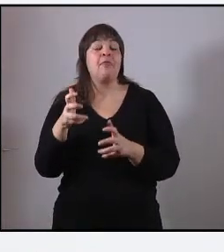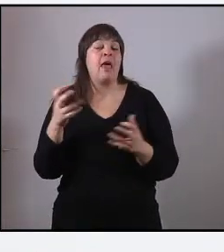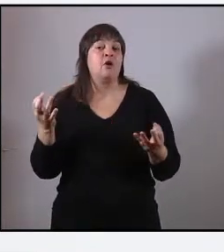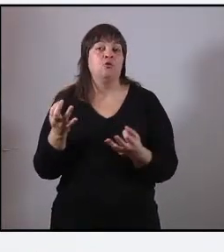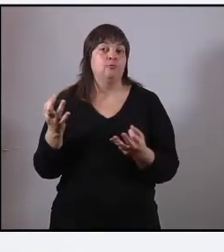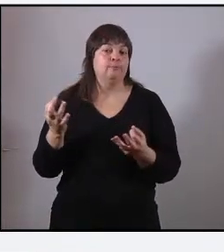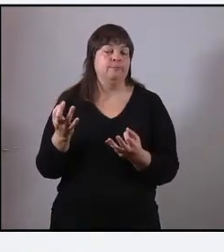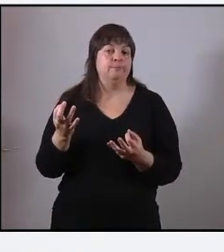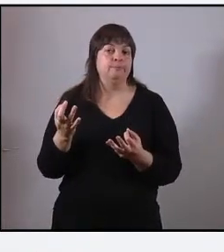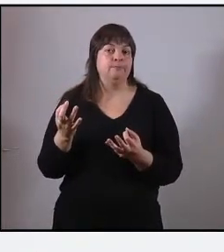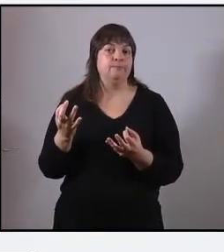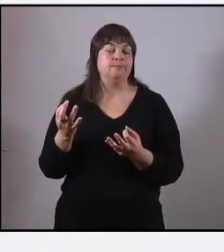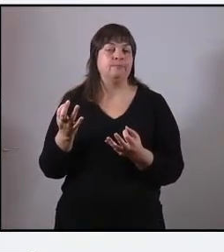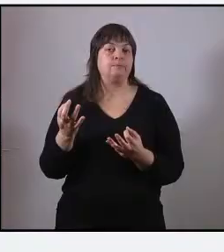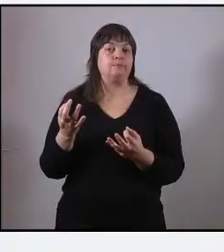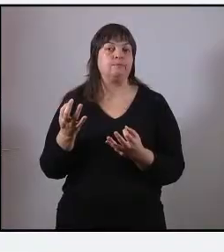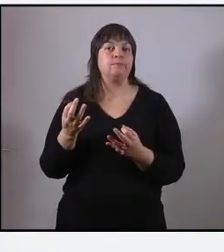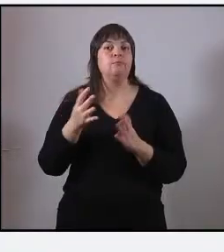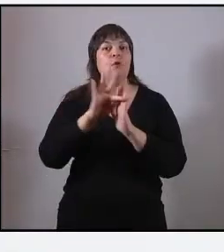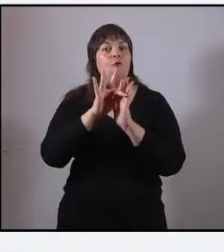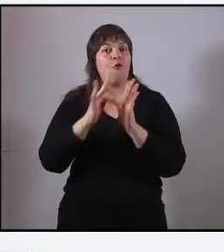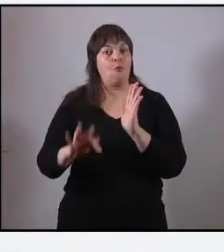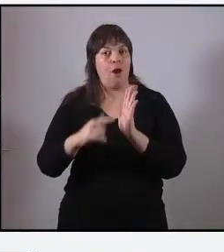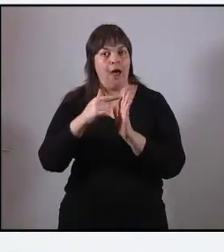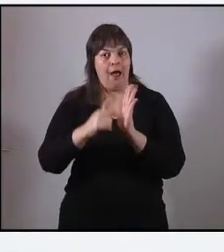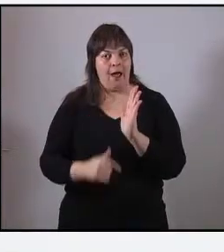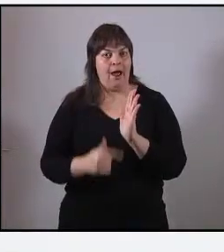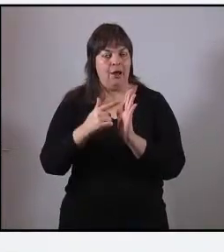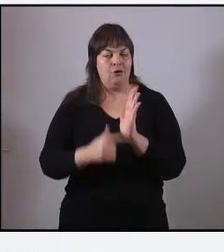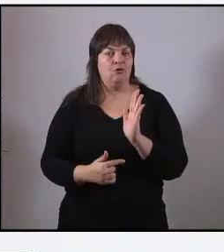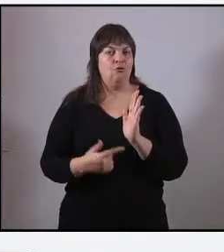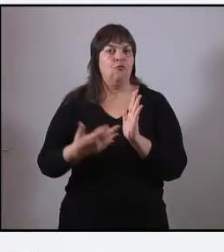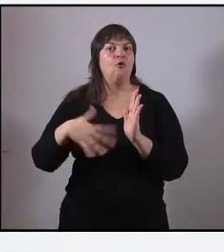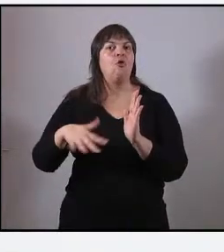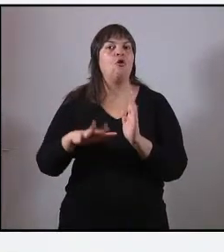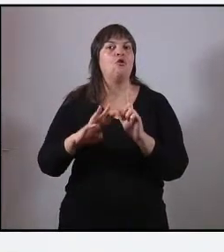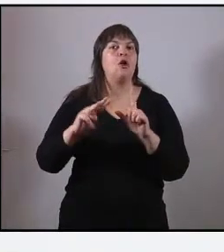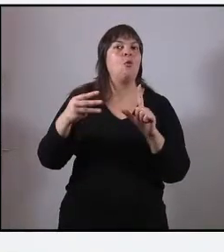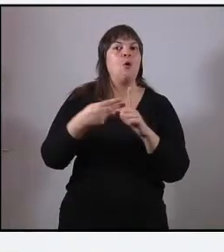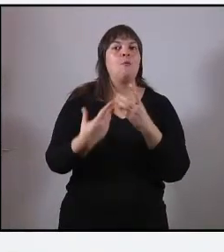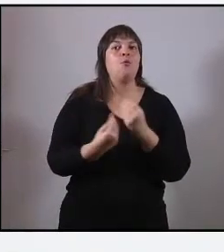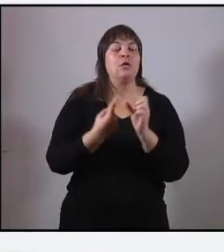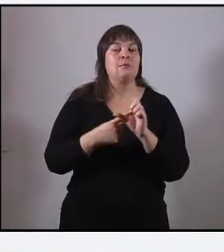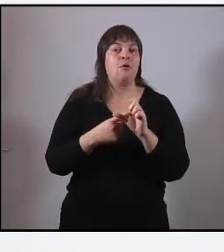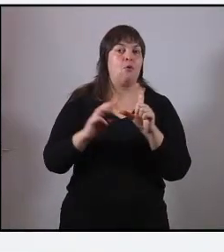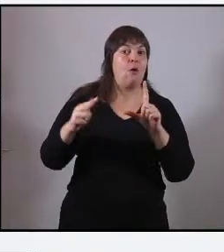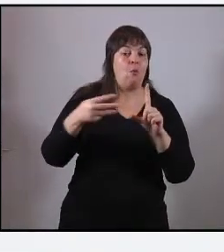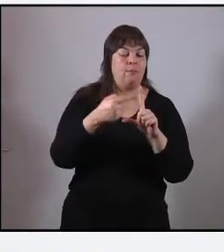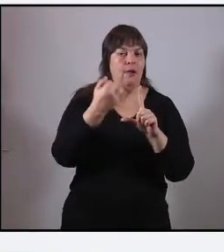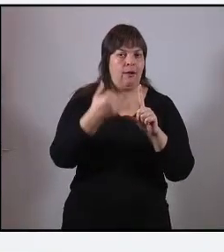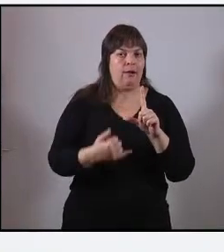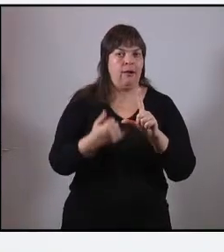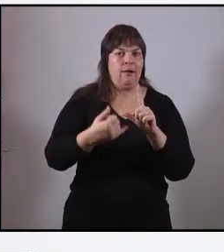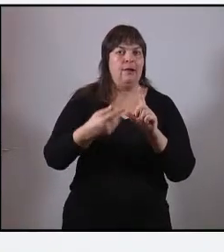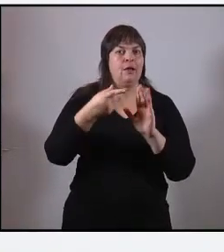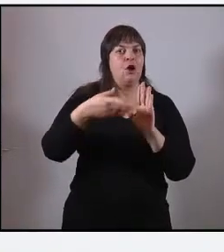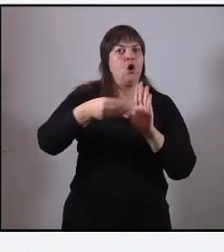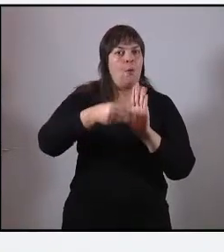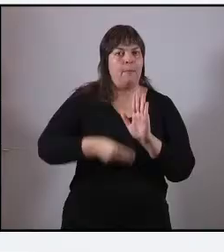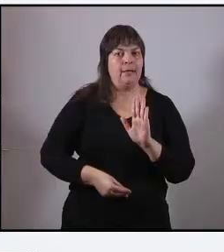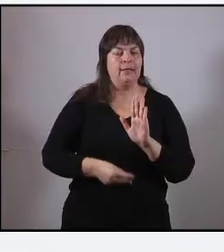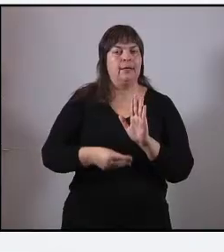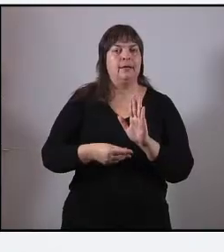que cumplimentar el formulario que se encuentra disponible en la web de la Junta de Extremadura en el apartado